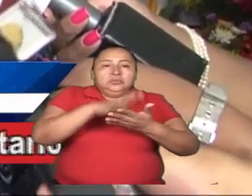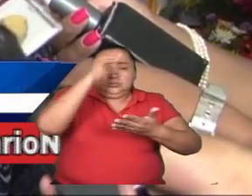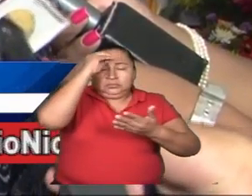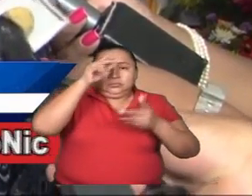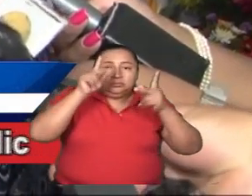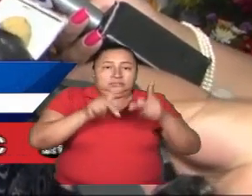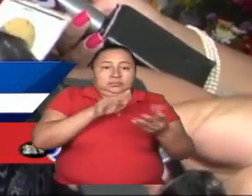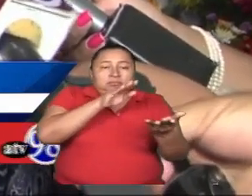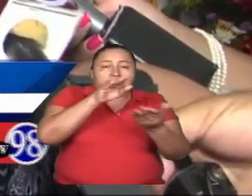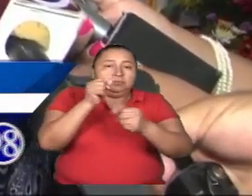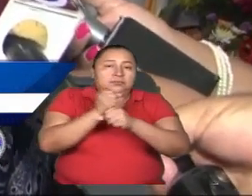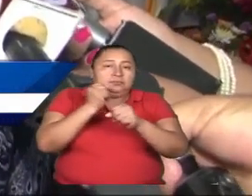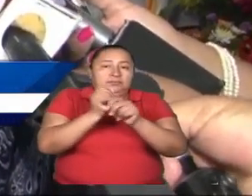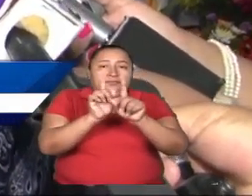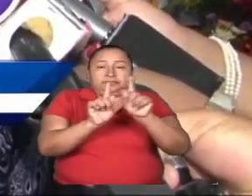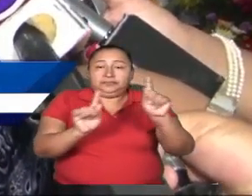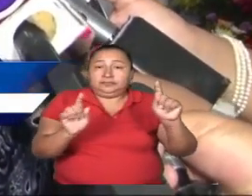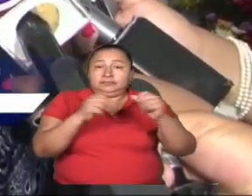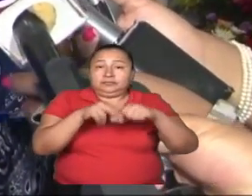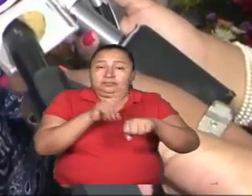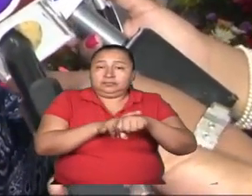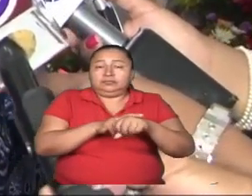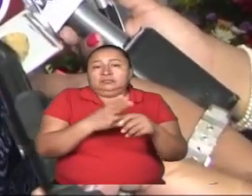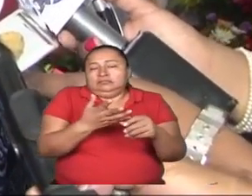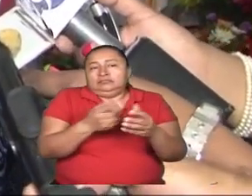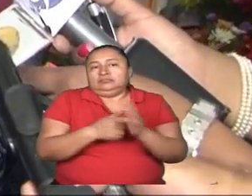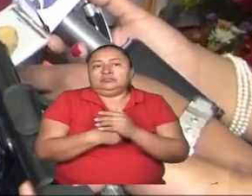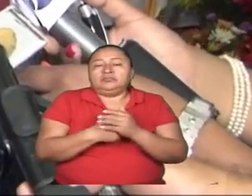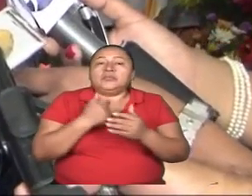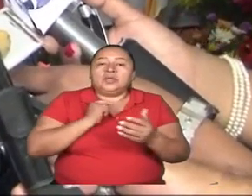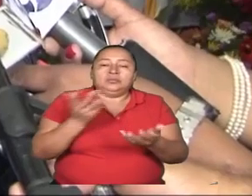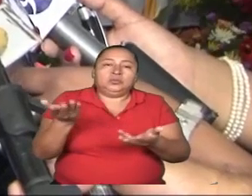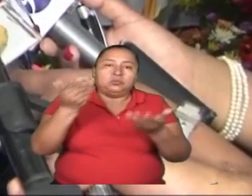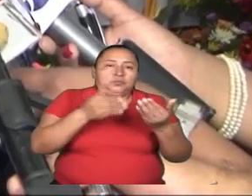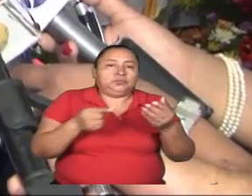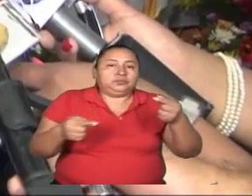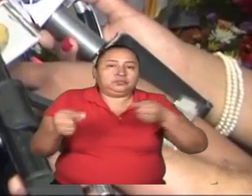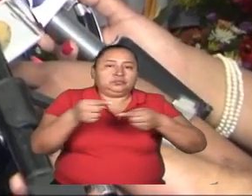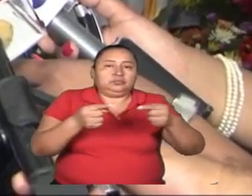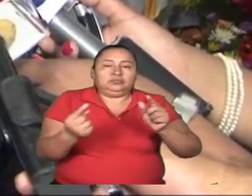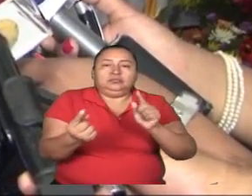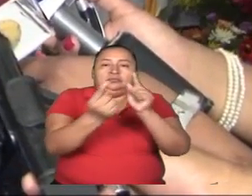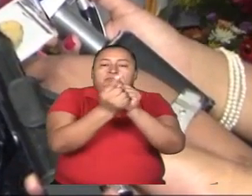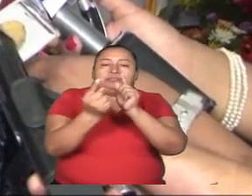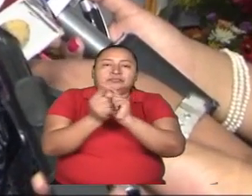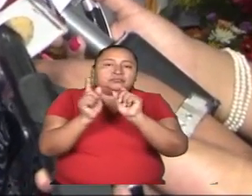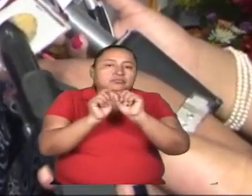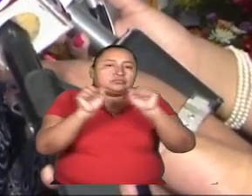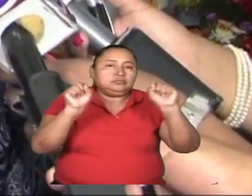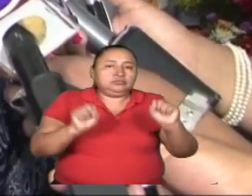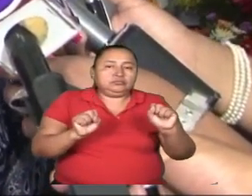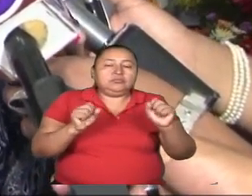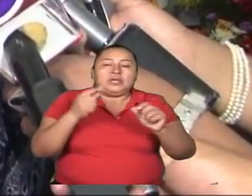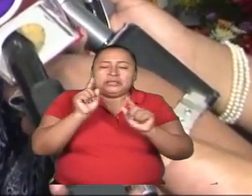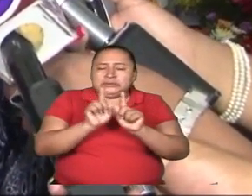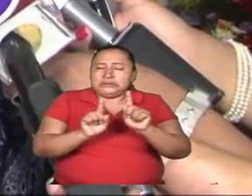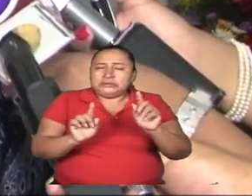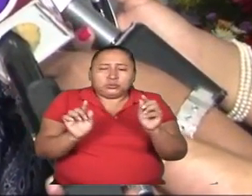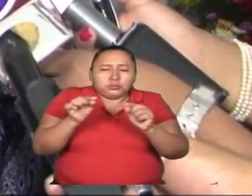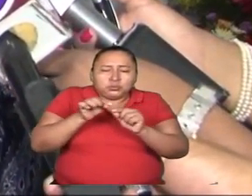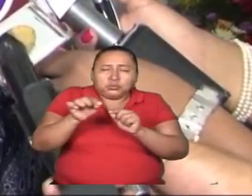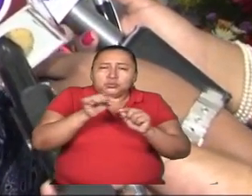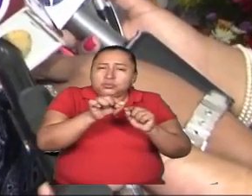productor a nivel nacional. Estamos hablando que traemos una estrategia de encuentros, de talleres, de congresos desde niveles